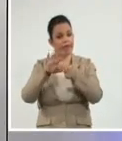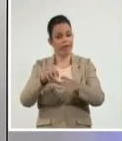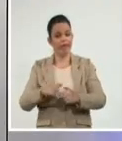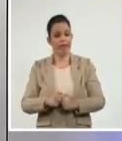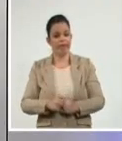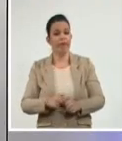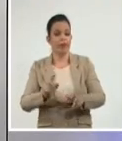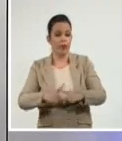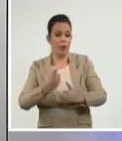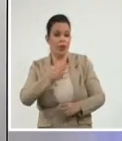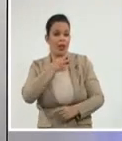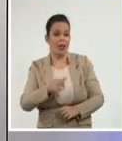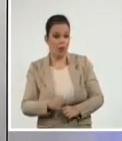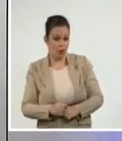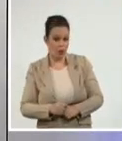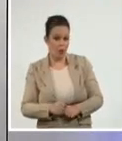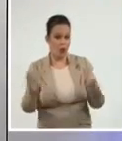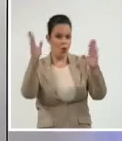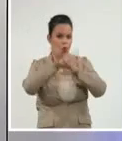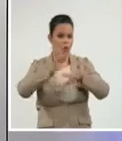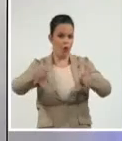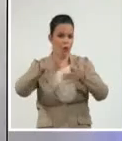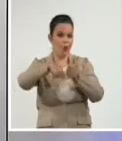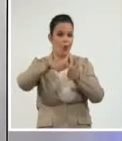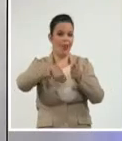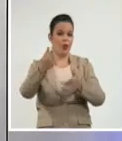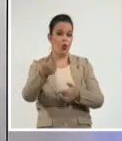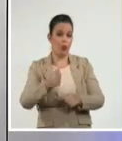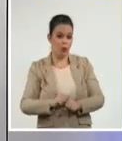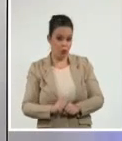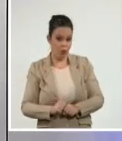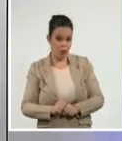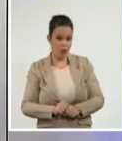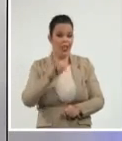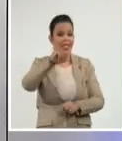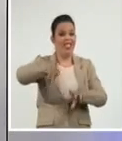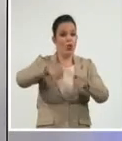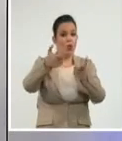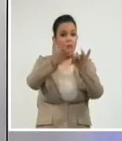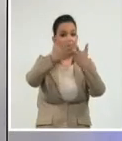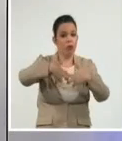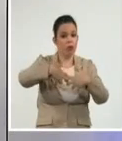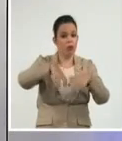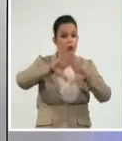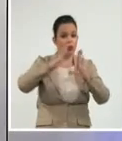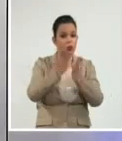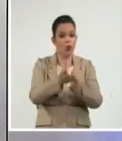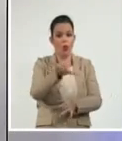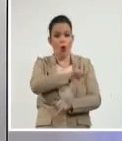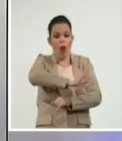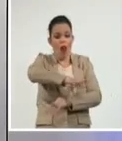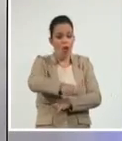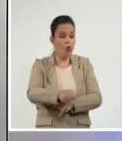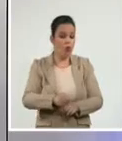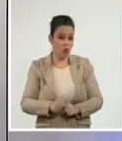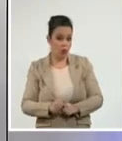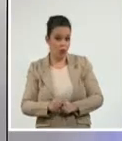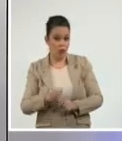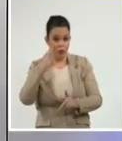el incumplimiento de los planes económicos, la ineficiencia de una industria y hasta actos de corrupción. El objetivo es